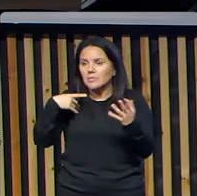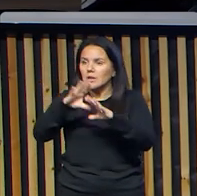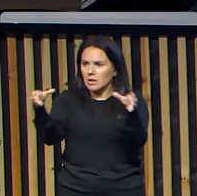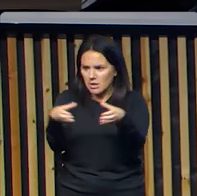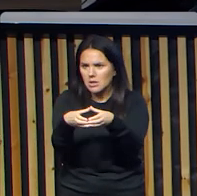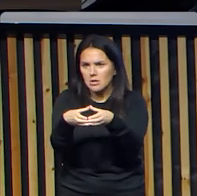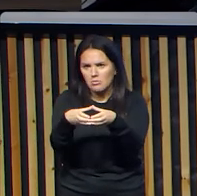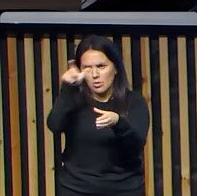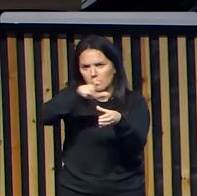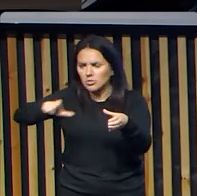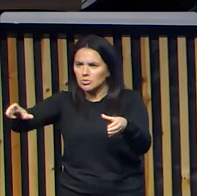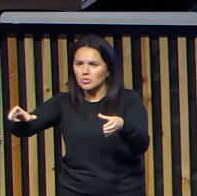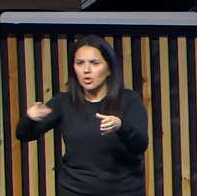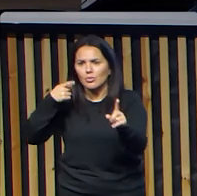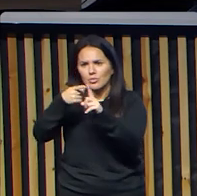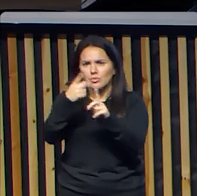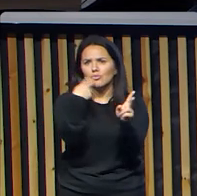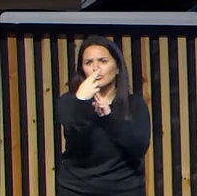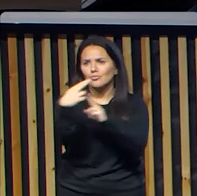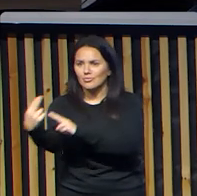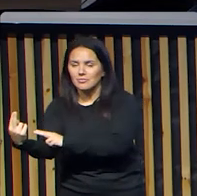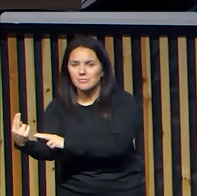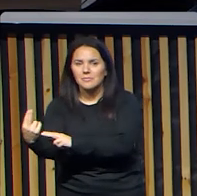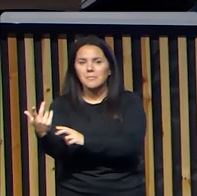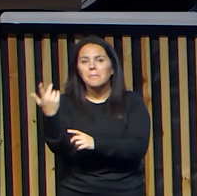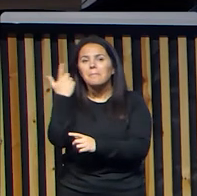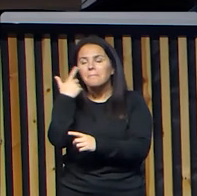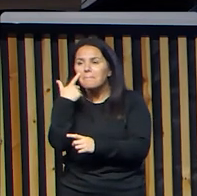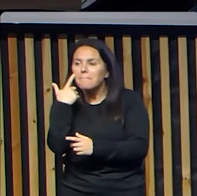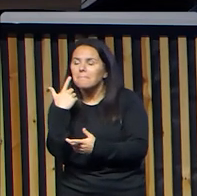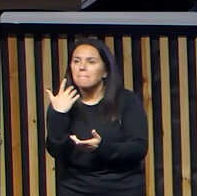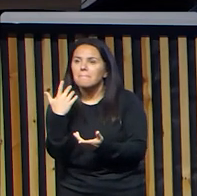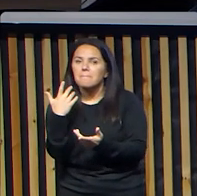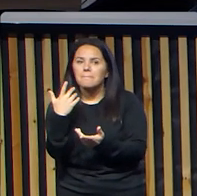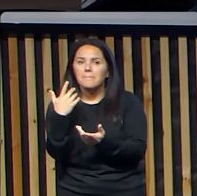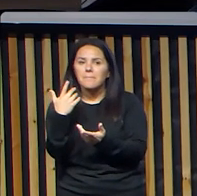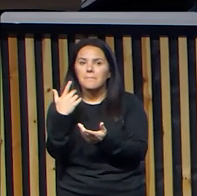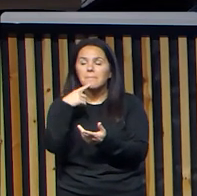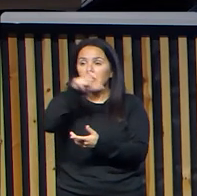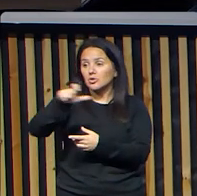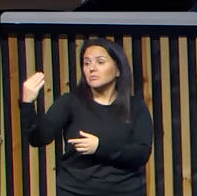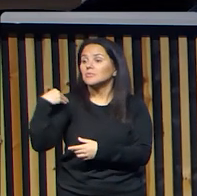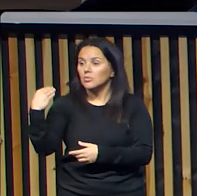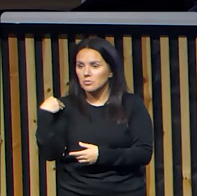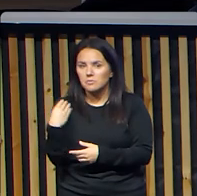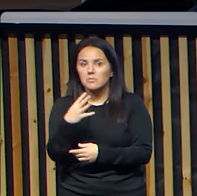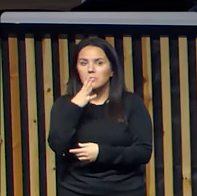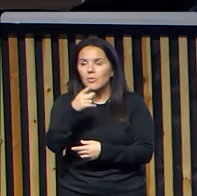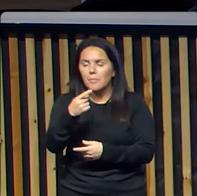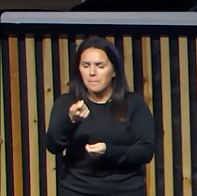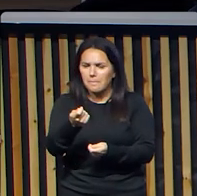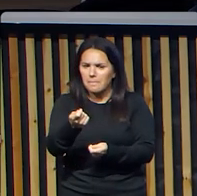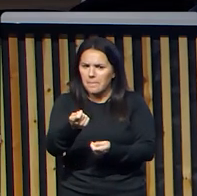las las personas porque eso no se nos ayuda a buscar información entonces si hay muchas preguntas sobre la sobre las bodas que